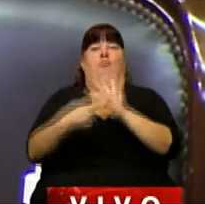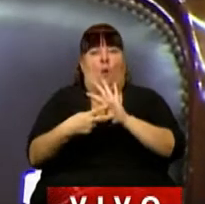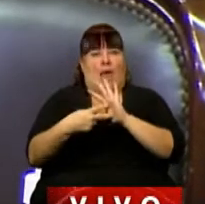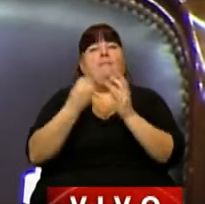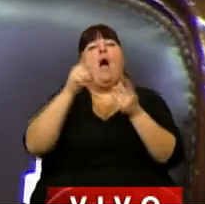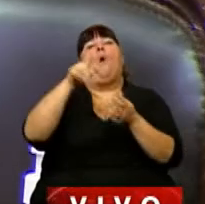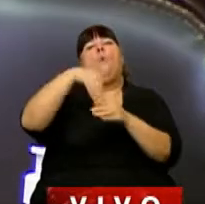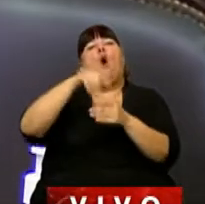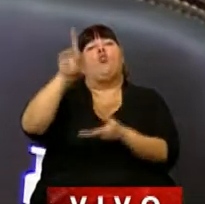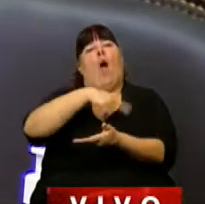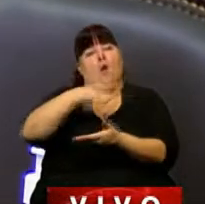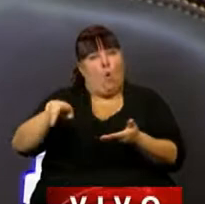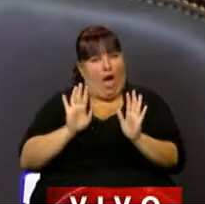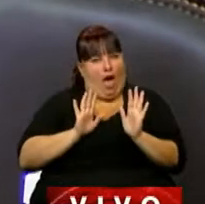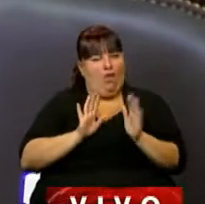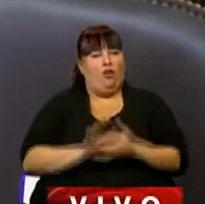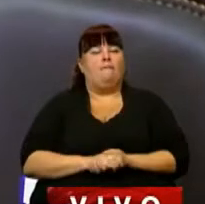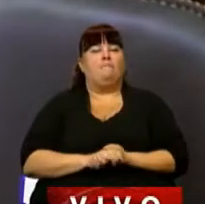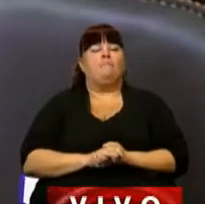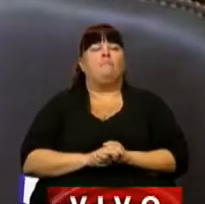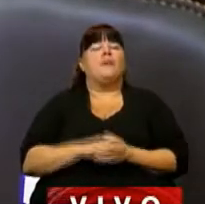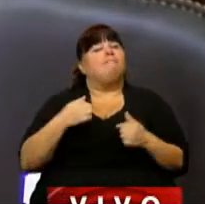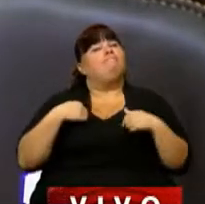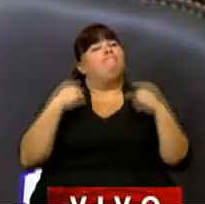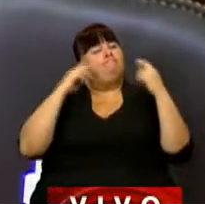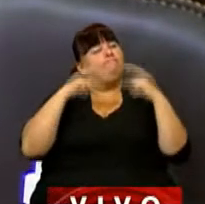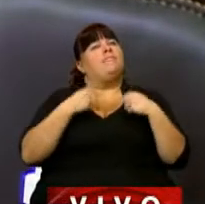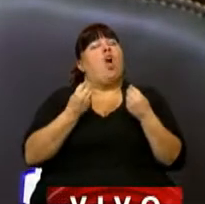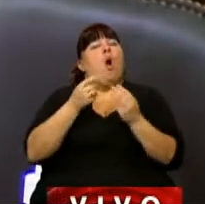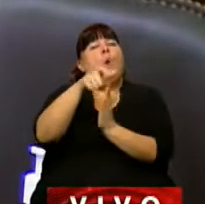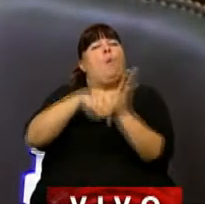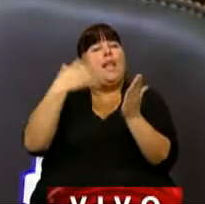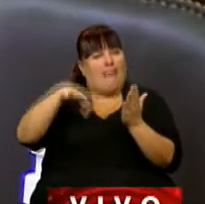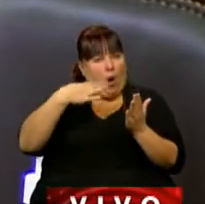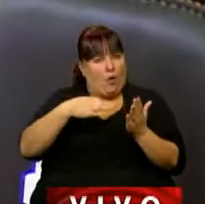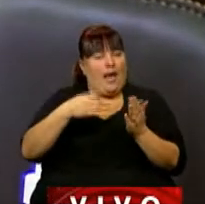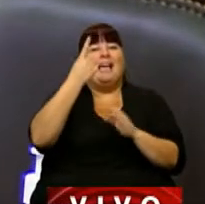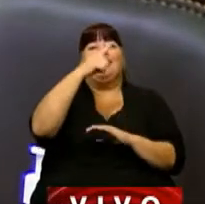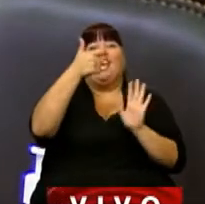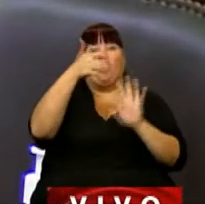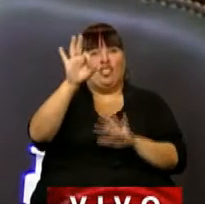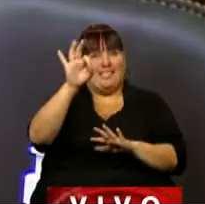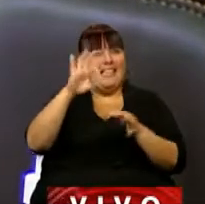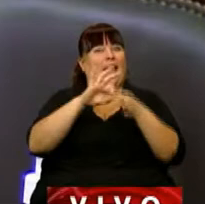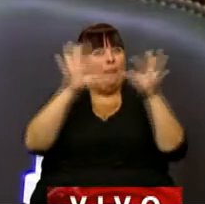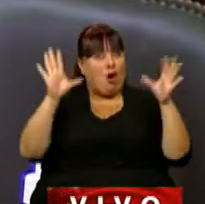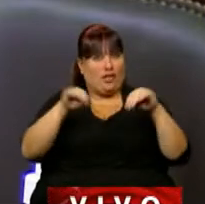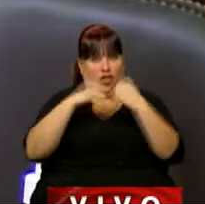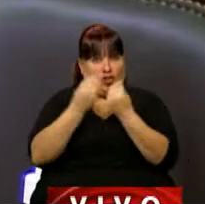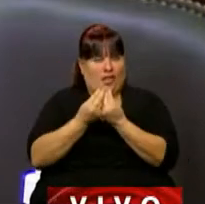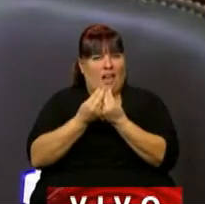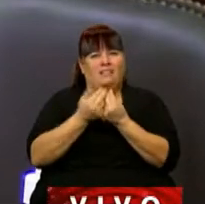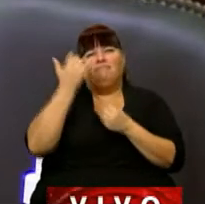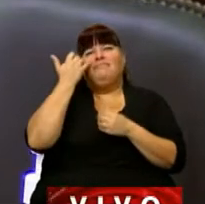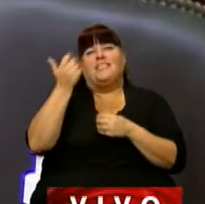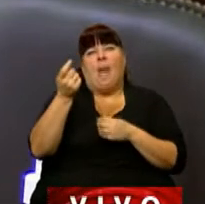nulidad de los votos. De manera que nos interpela mucho la boleta única. De 160 democracias, ya la tienen